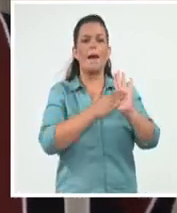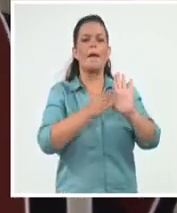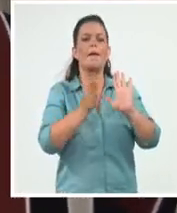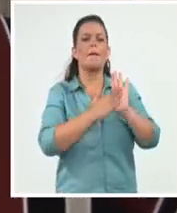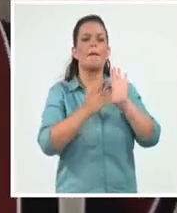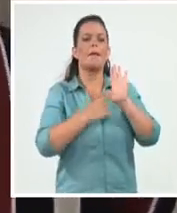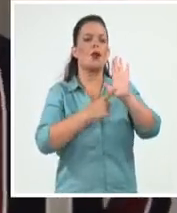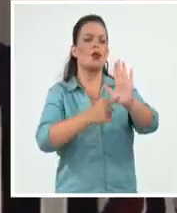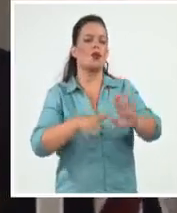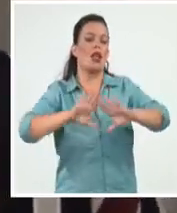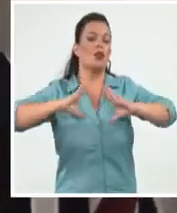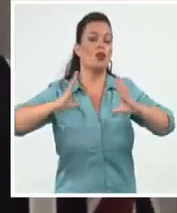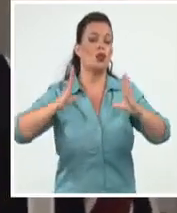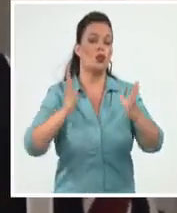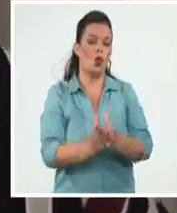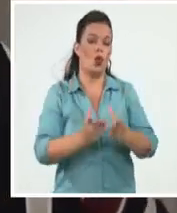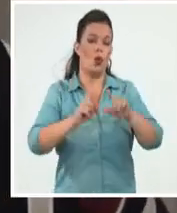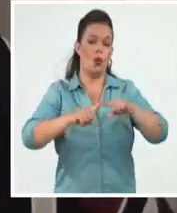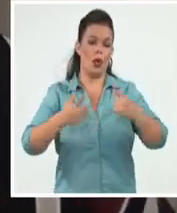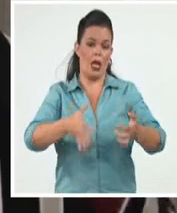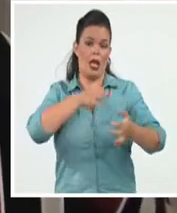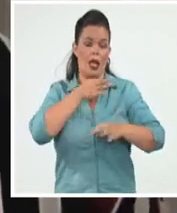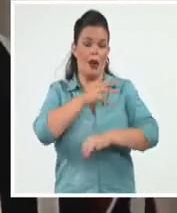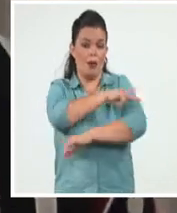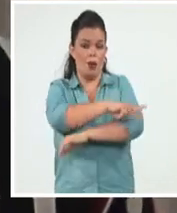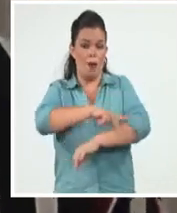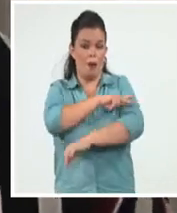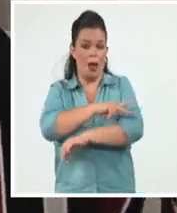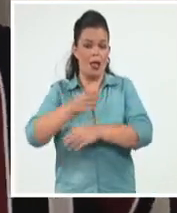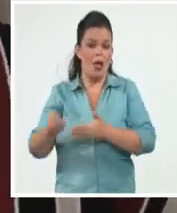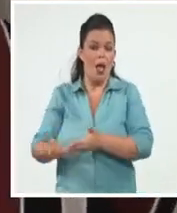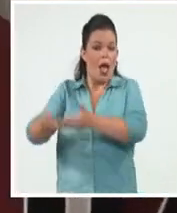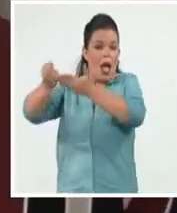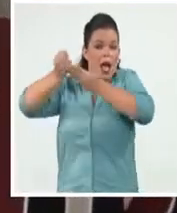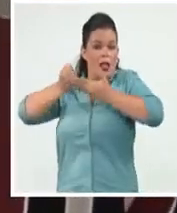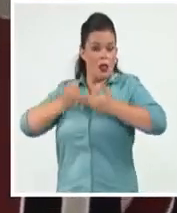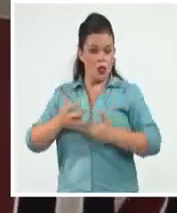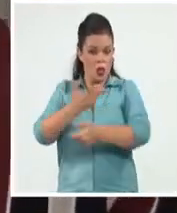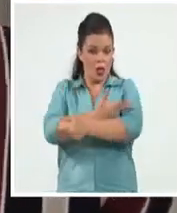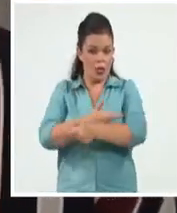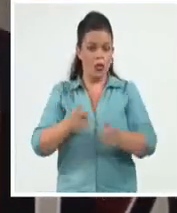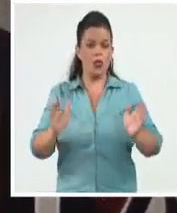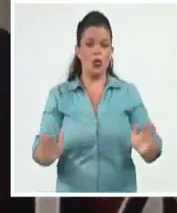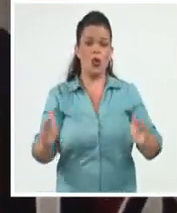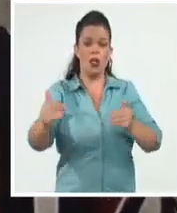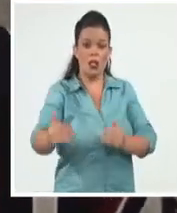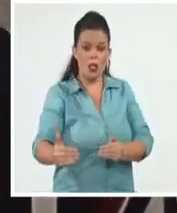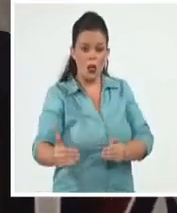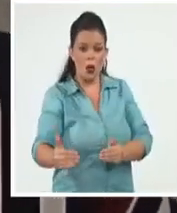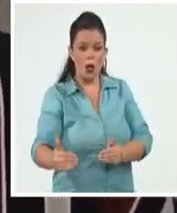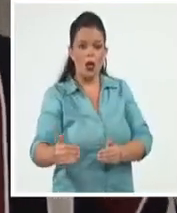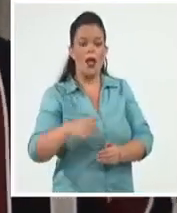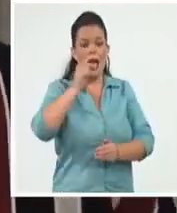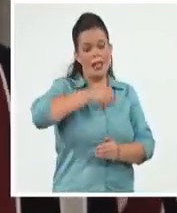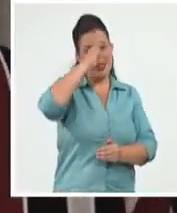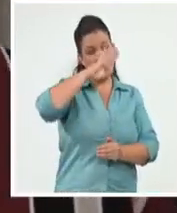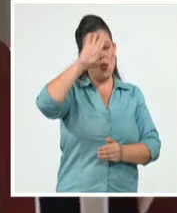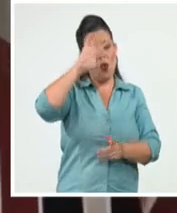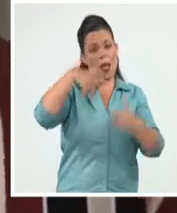de modo que los donantes puedan contactar que estos recursos llegaron realmente al objetivo o al fin. En el